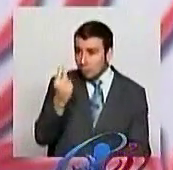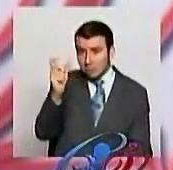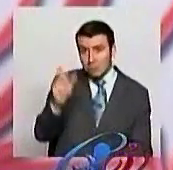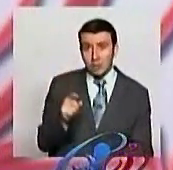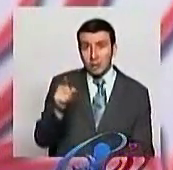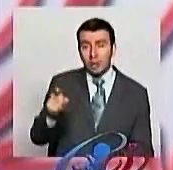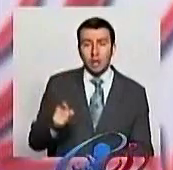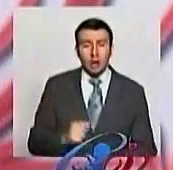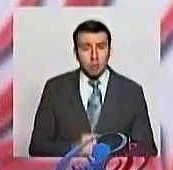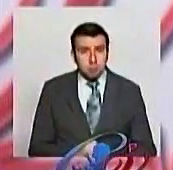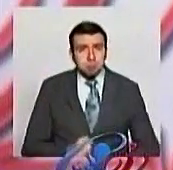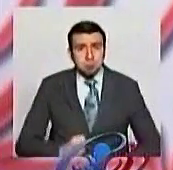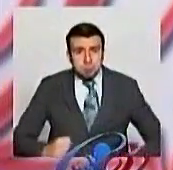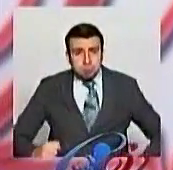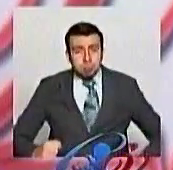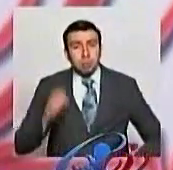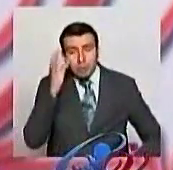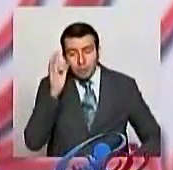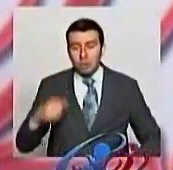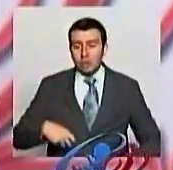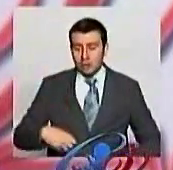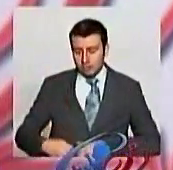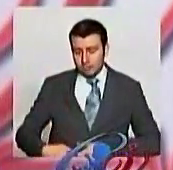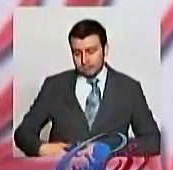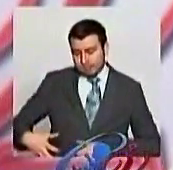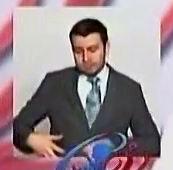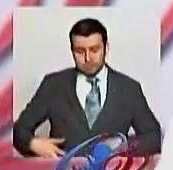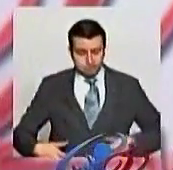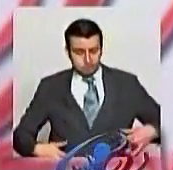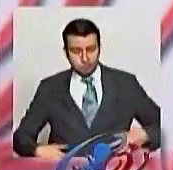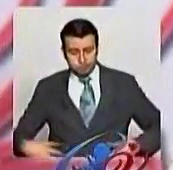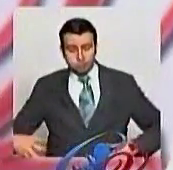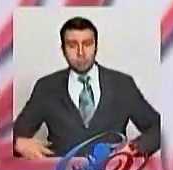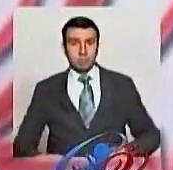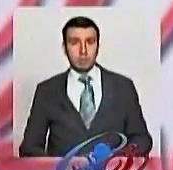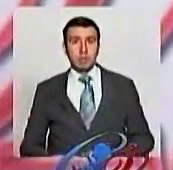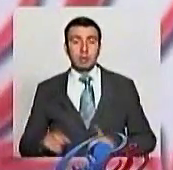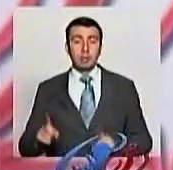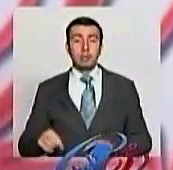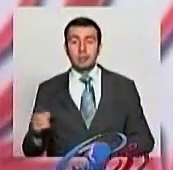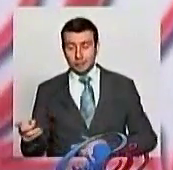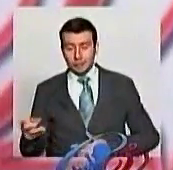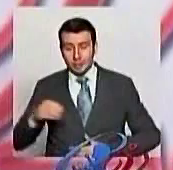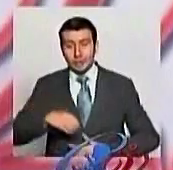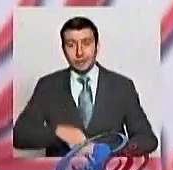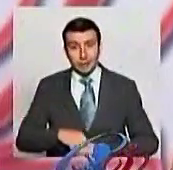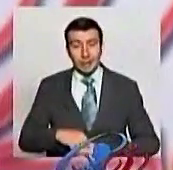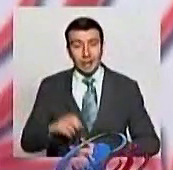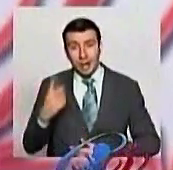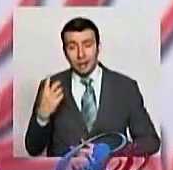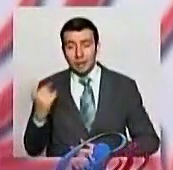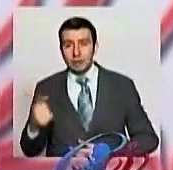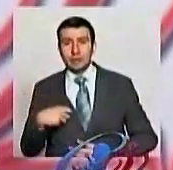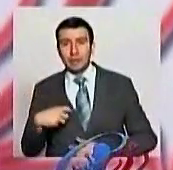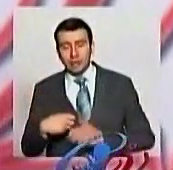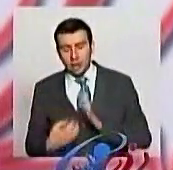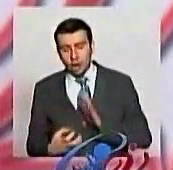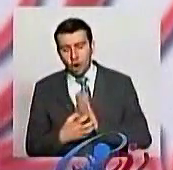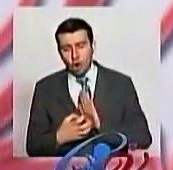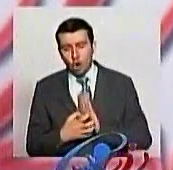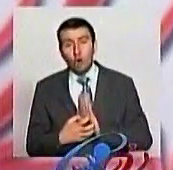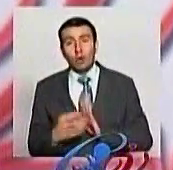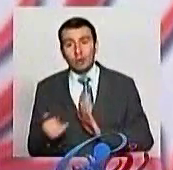ejemplo, hernias abdominales, puede tener tinea cluris, que es un hongo a nivel de las extremidades, puede tener enfermedad